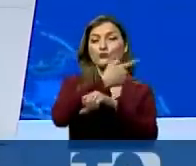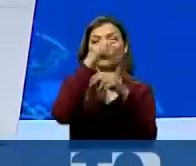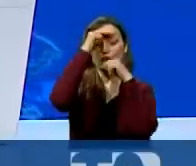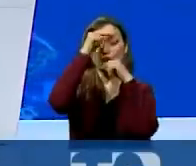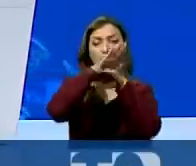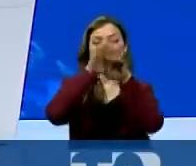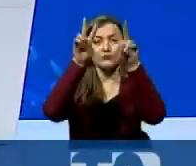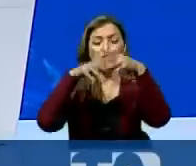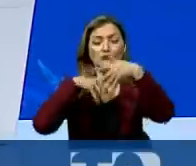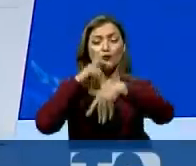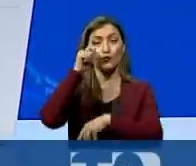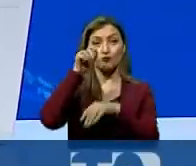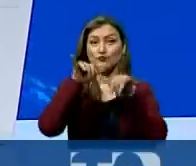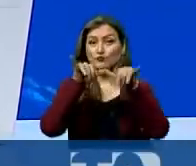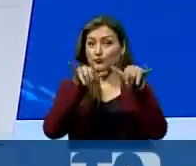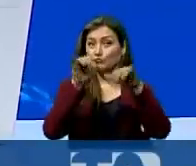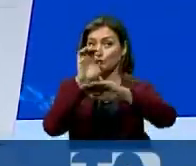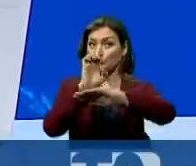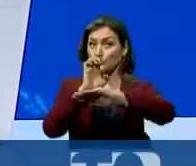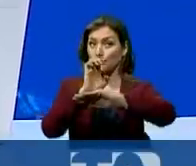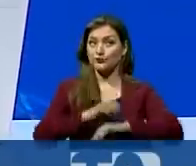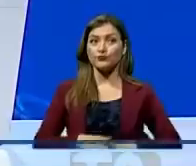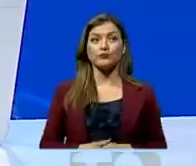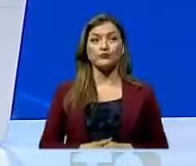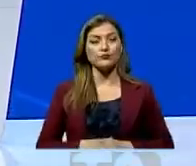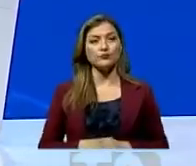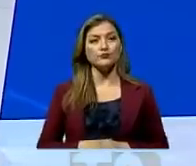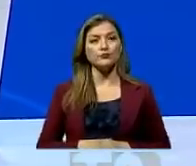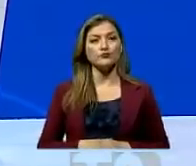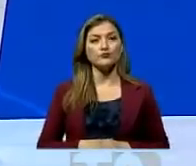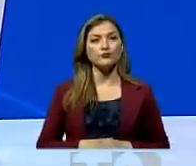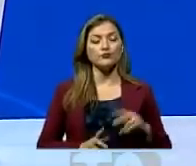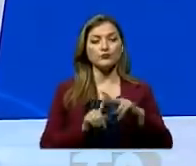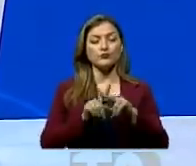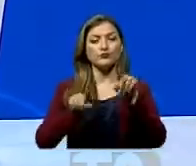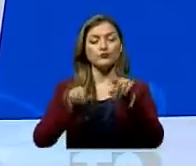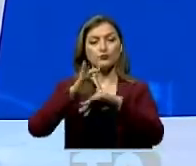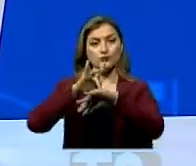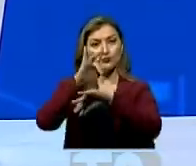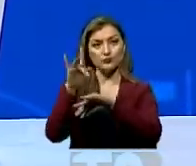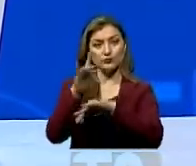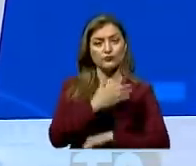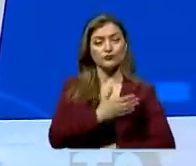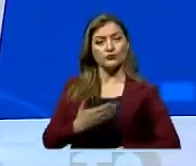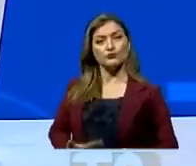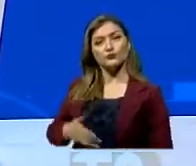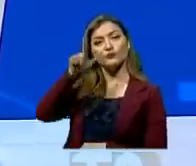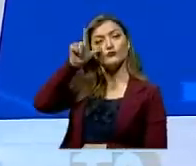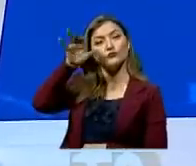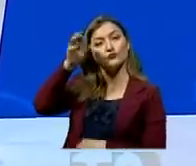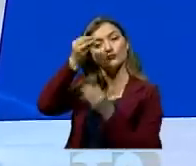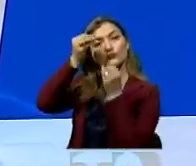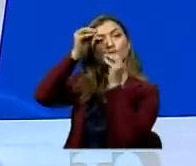movilizaciones en el país han transcurrido algunos sucesos durante esta madrugada el presidente guillermo lasso dando a conocer